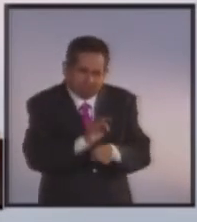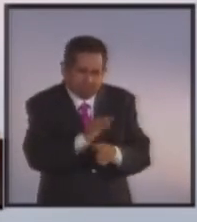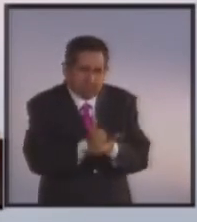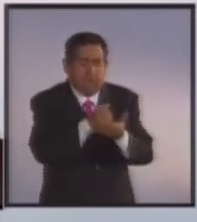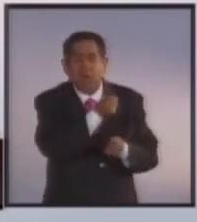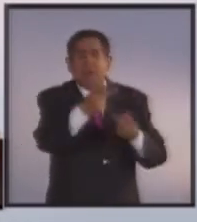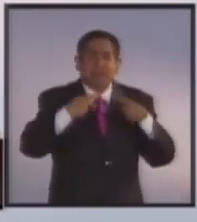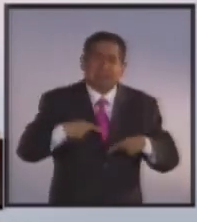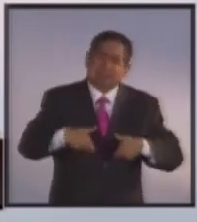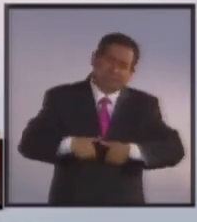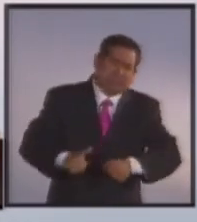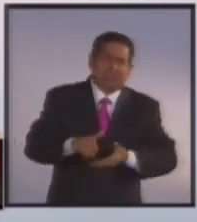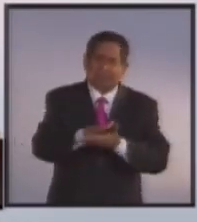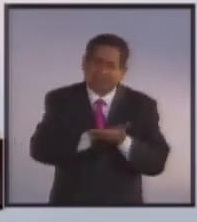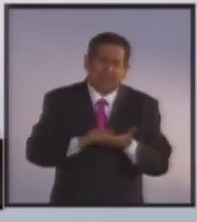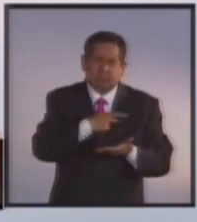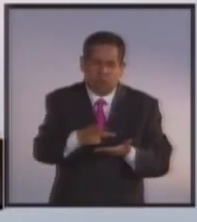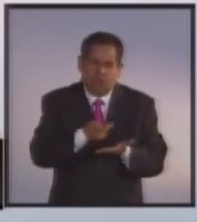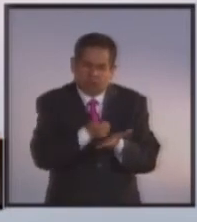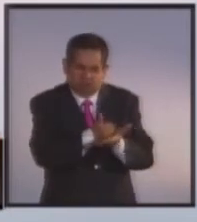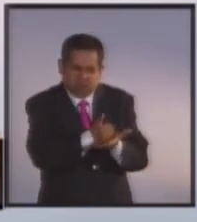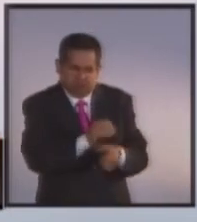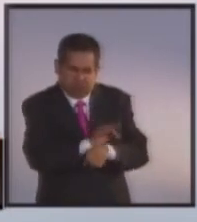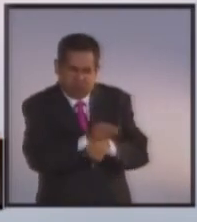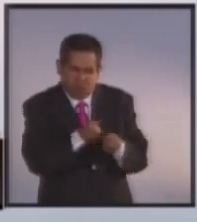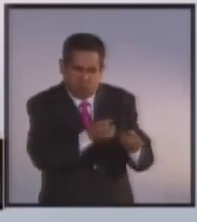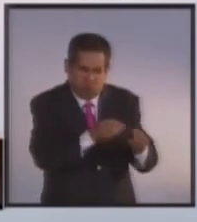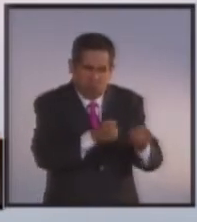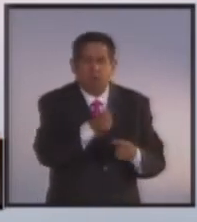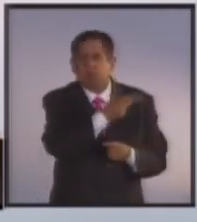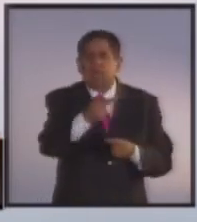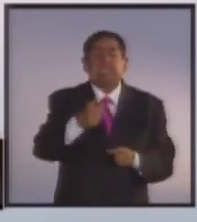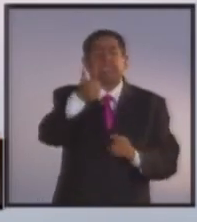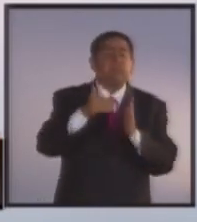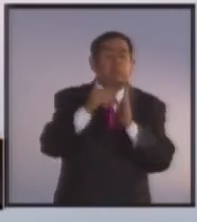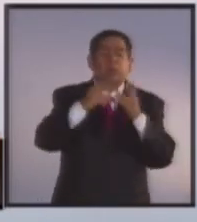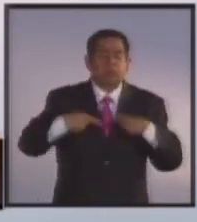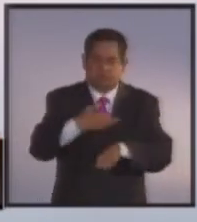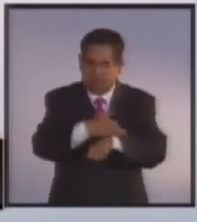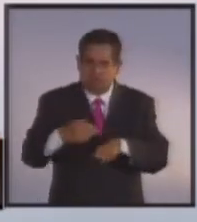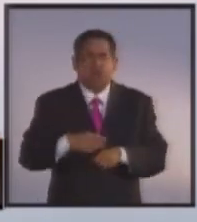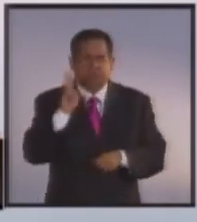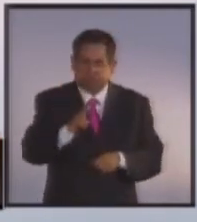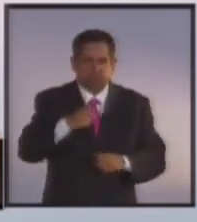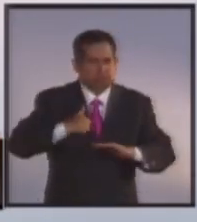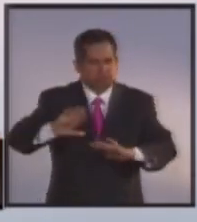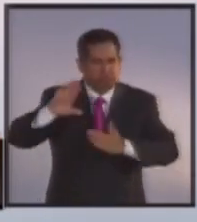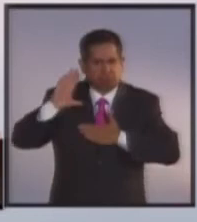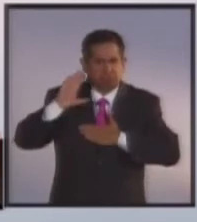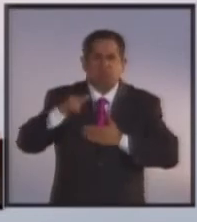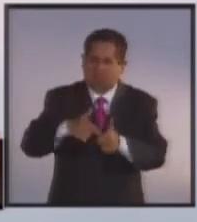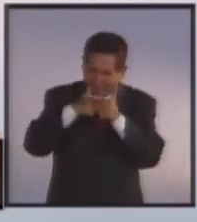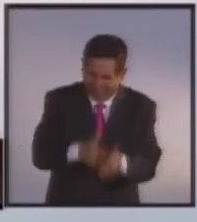en las regiones más apartadas del país y que hoy beneficia a más de 6 millones de familias mexicanas. Mi compromiso no solo